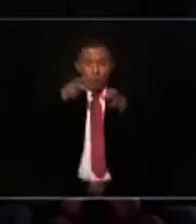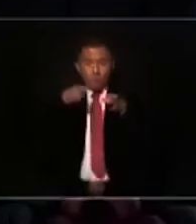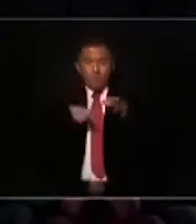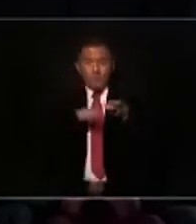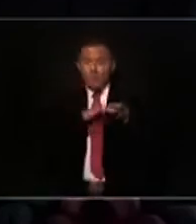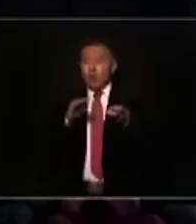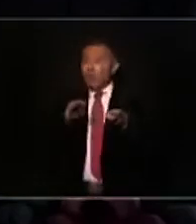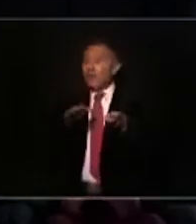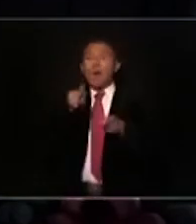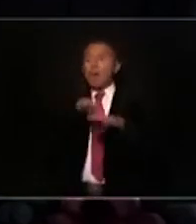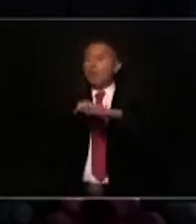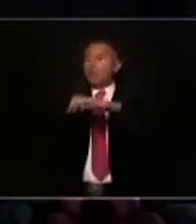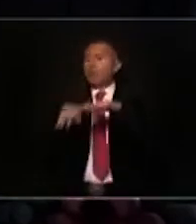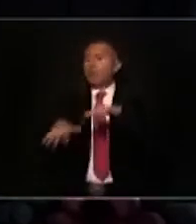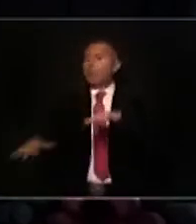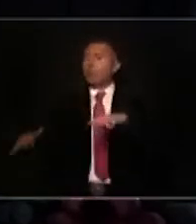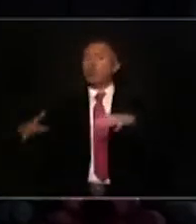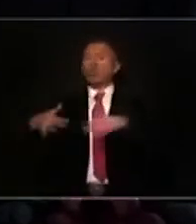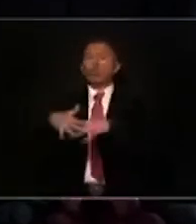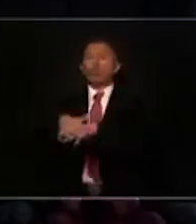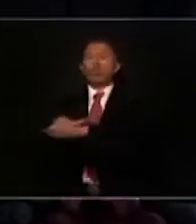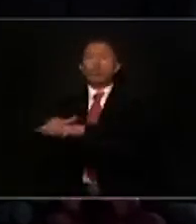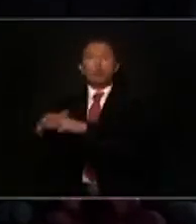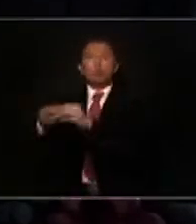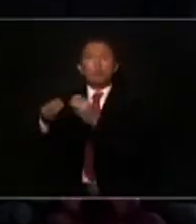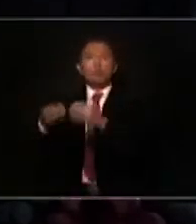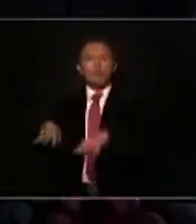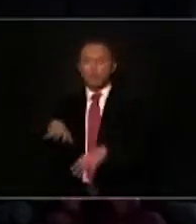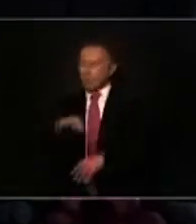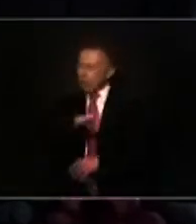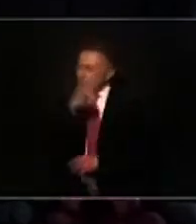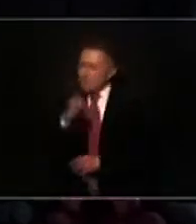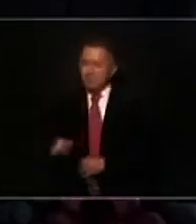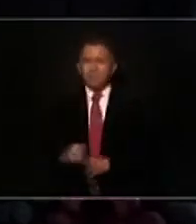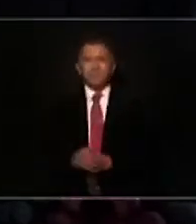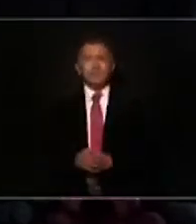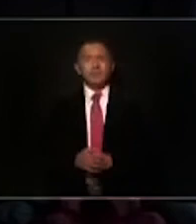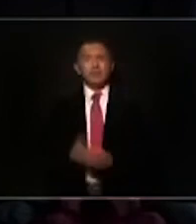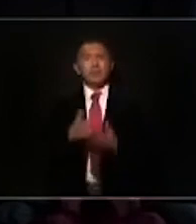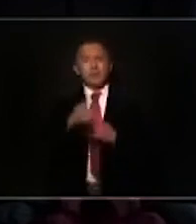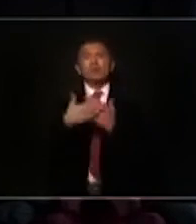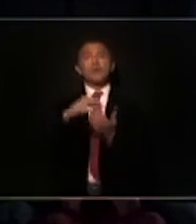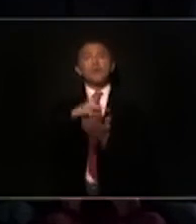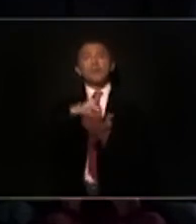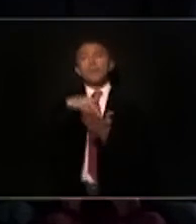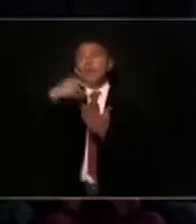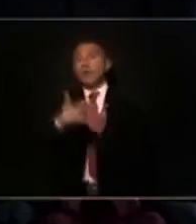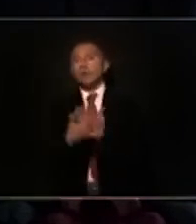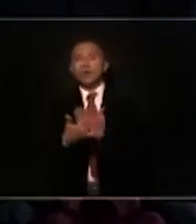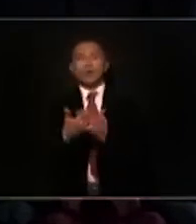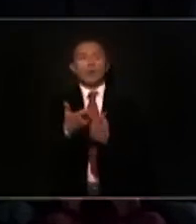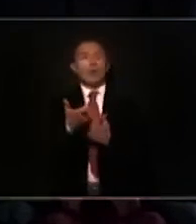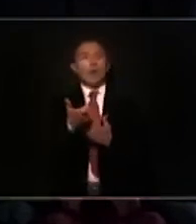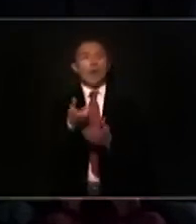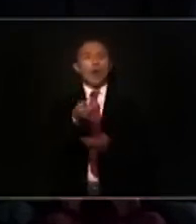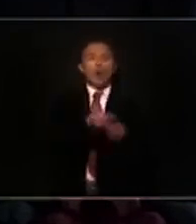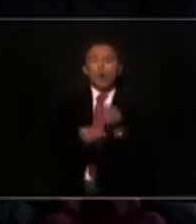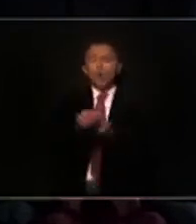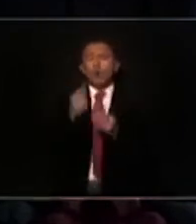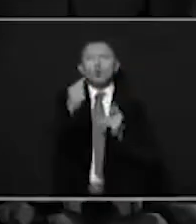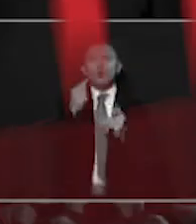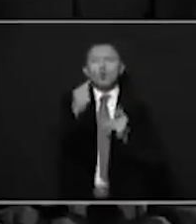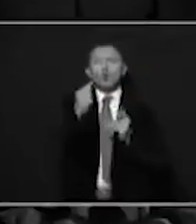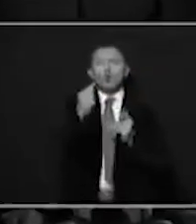No se permitirá ningún proyecto económico, productivo, comercial o turístico que afecte el medio